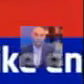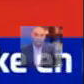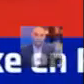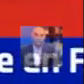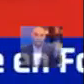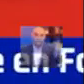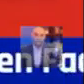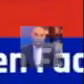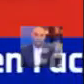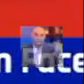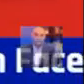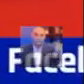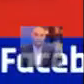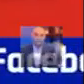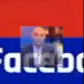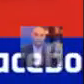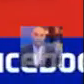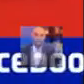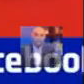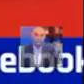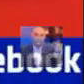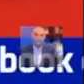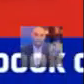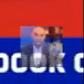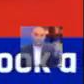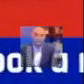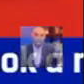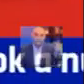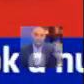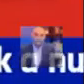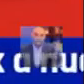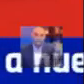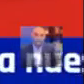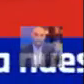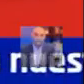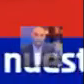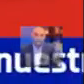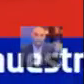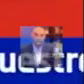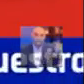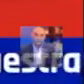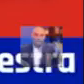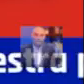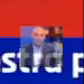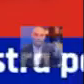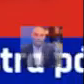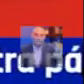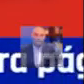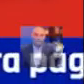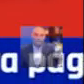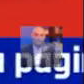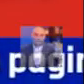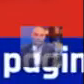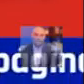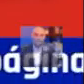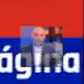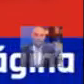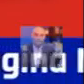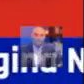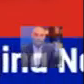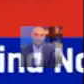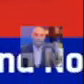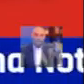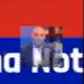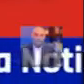no cerramos filas en los medios independientes, nos van a pasar por encima. Es una advertencia que dejo ahí sobre la